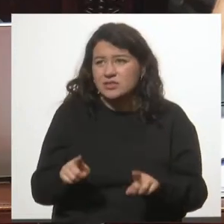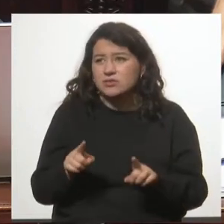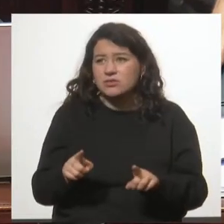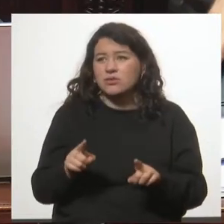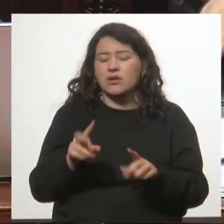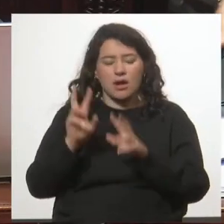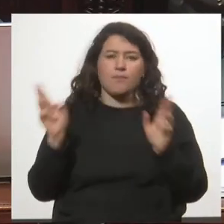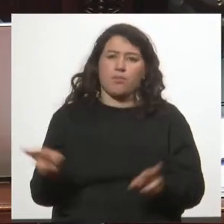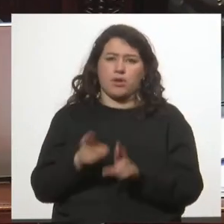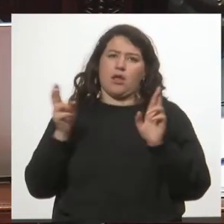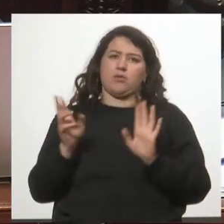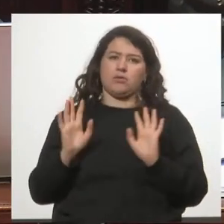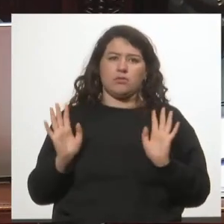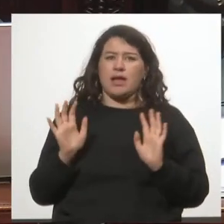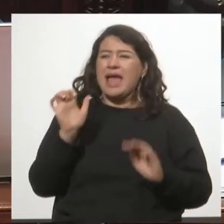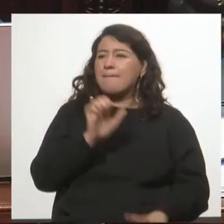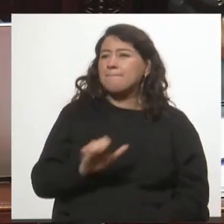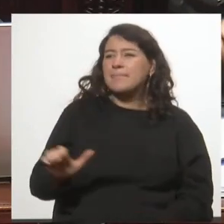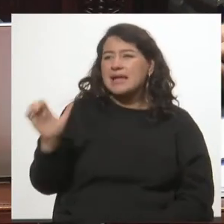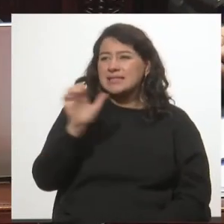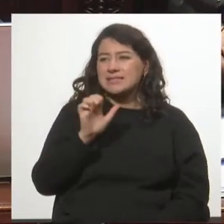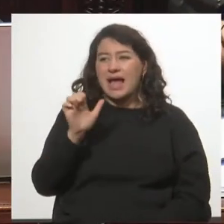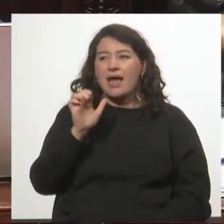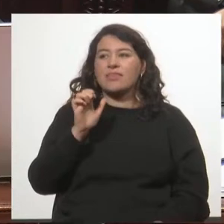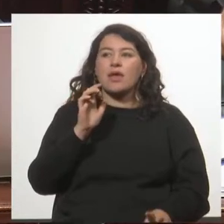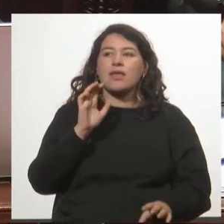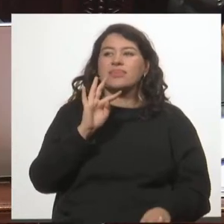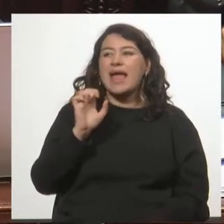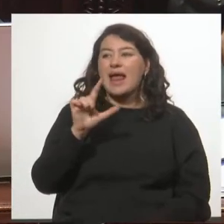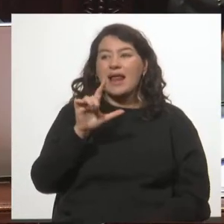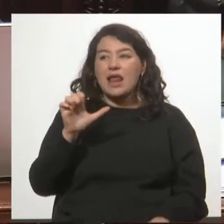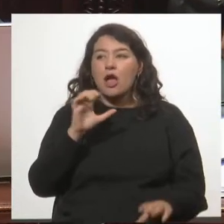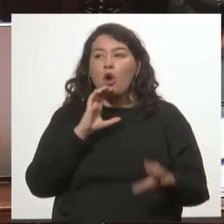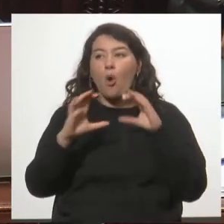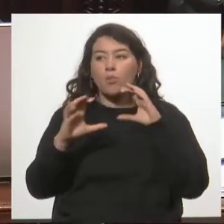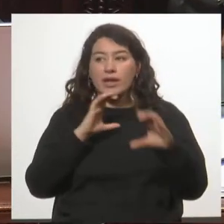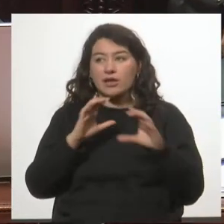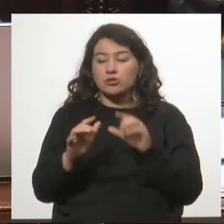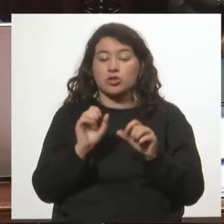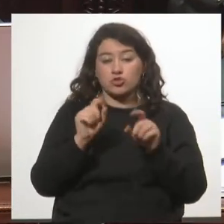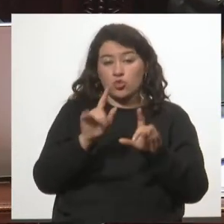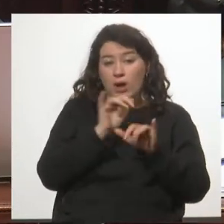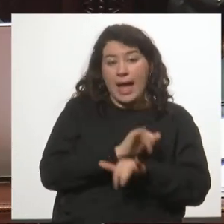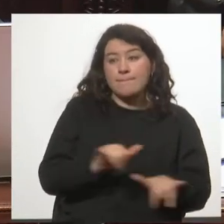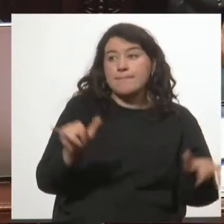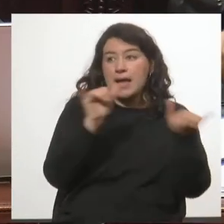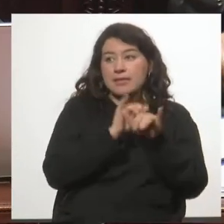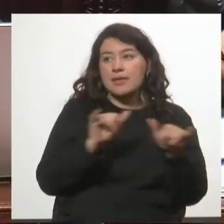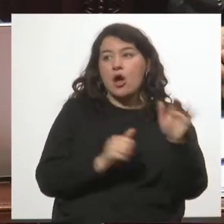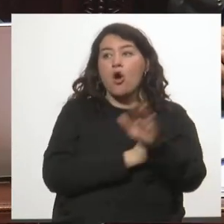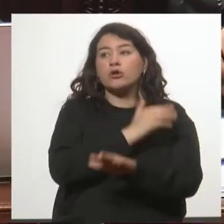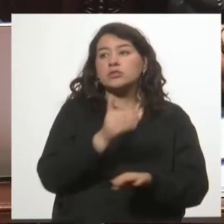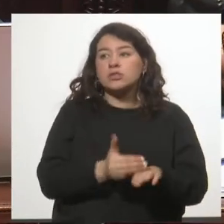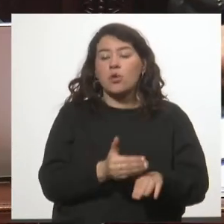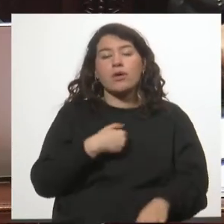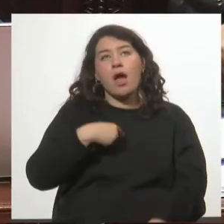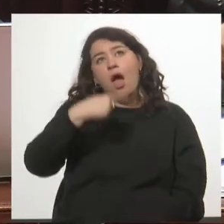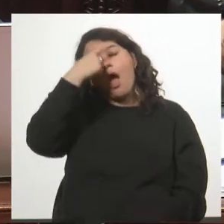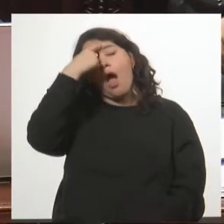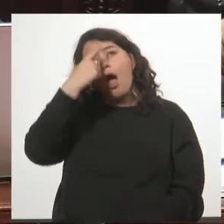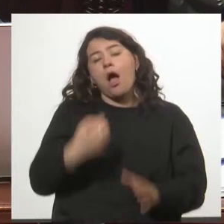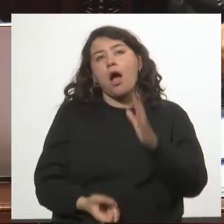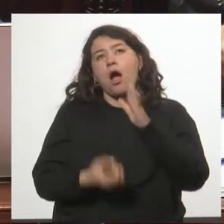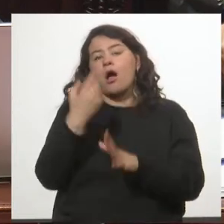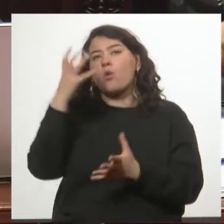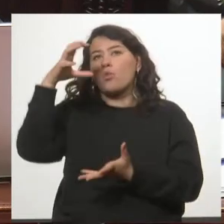una rareza las empresas de telecomunicaciones que como consecuencia de sus campañas decidieron que instalaciones